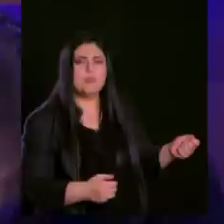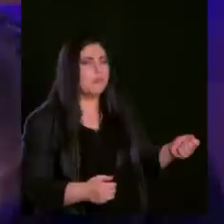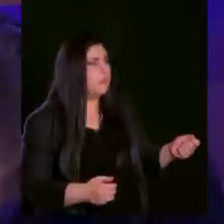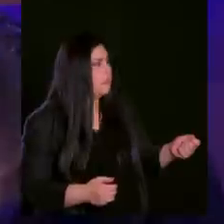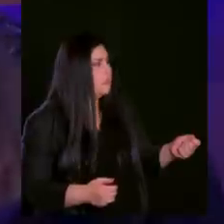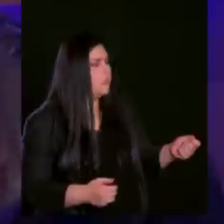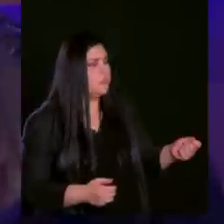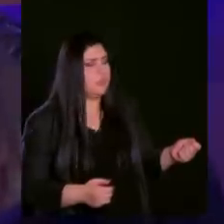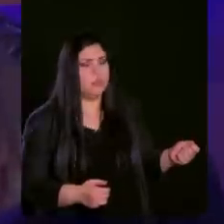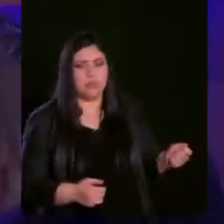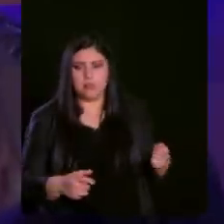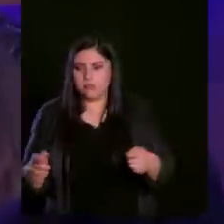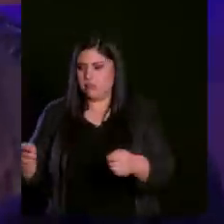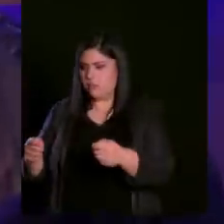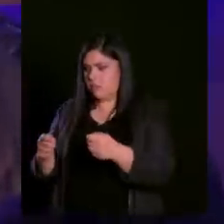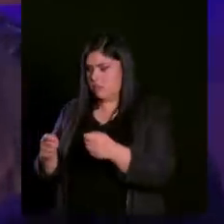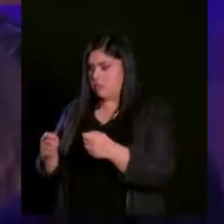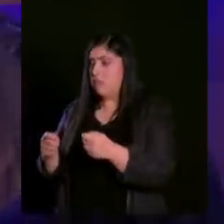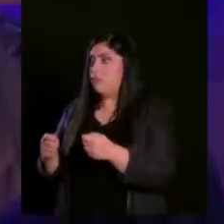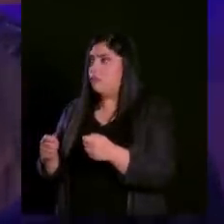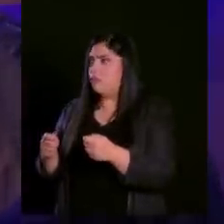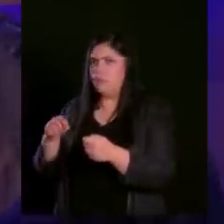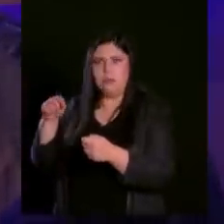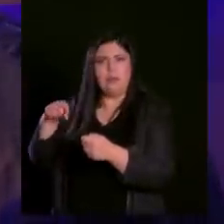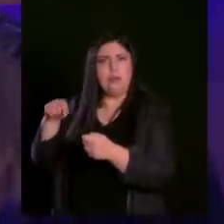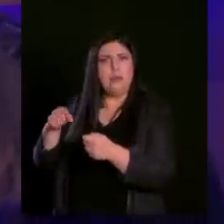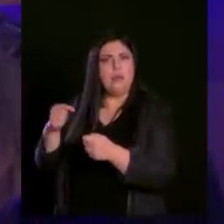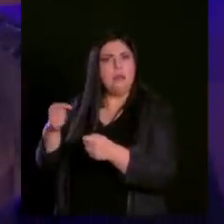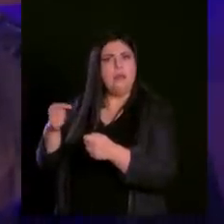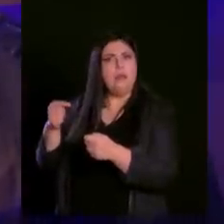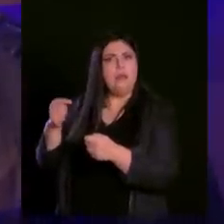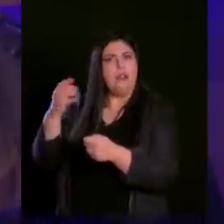lo que me diste te lo voy a devolver